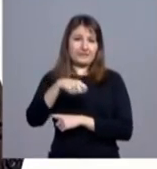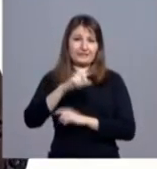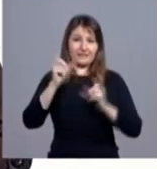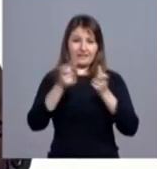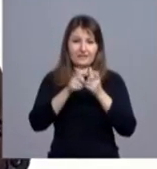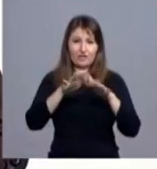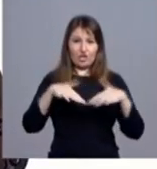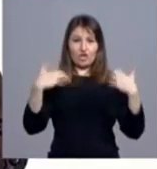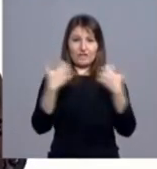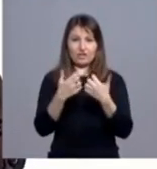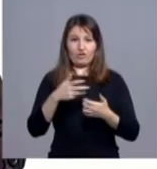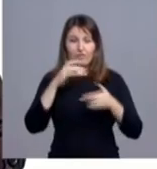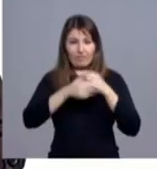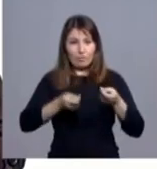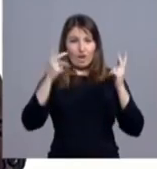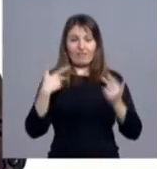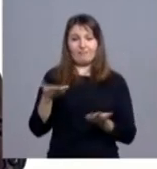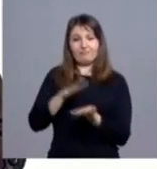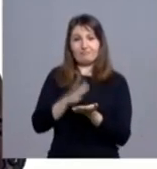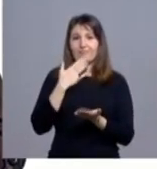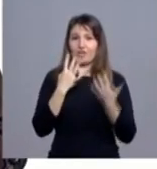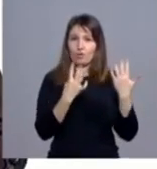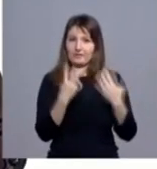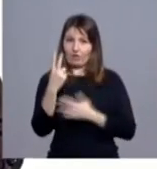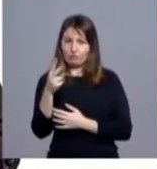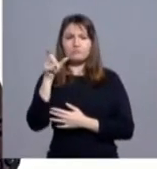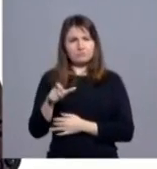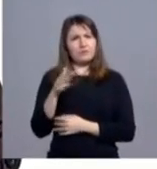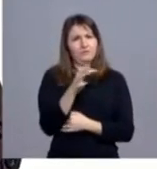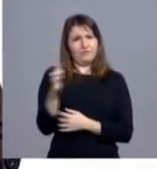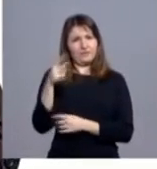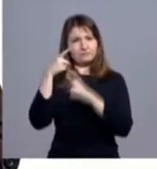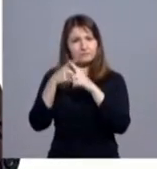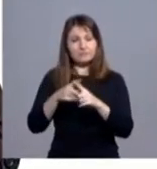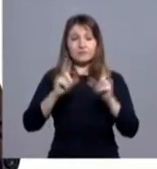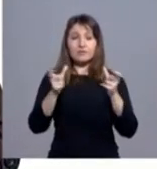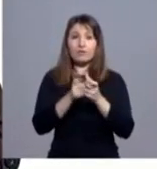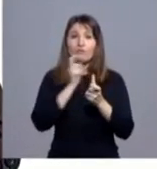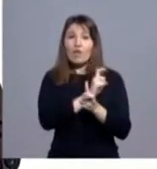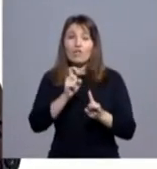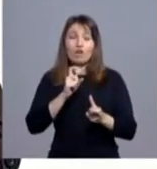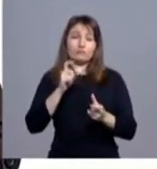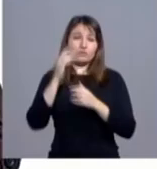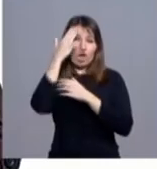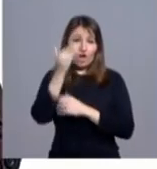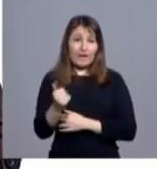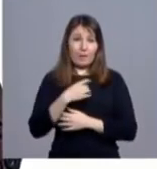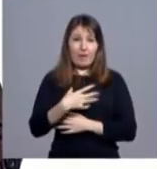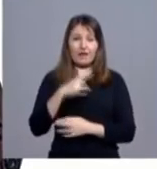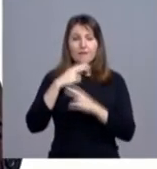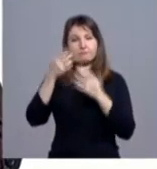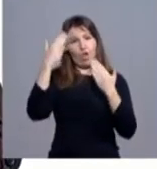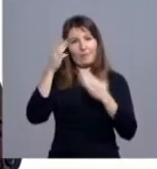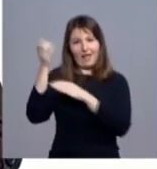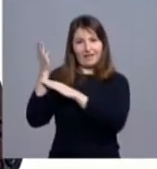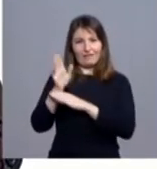Democracia, nos dejaba a los 92 años de edad. Un hombre de fe al que la Fundación Crónica Blanca ha querido rendir un pequeño homenaje a través de este vídeo. Con